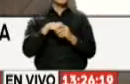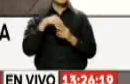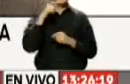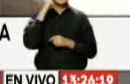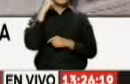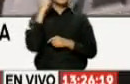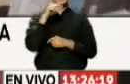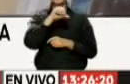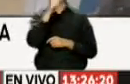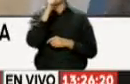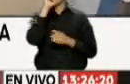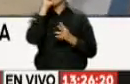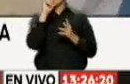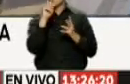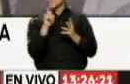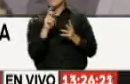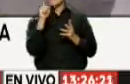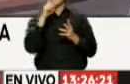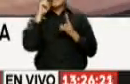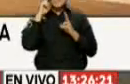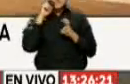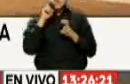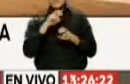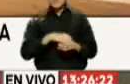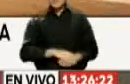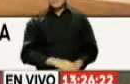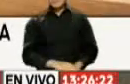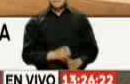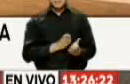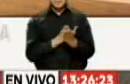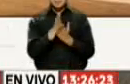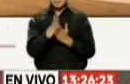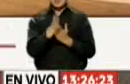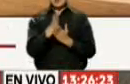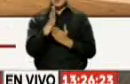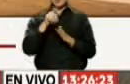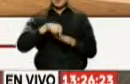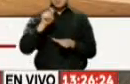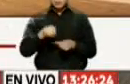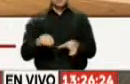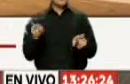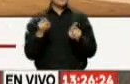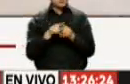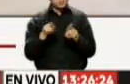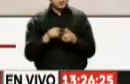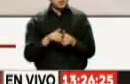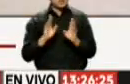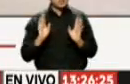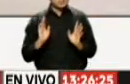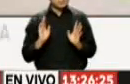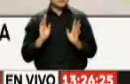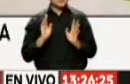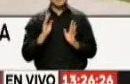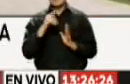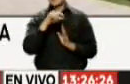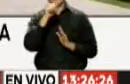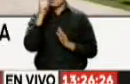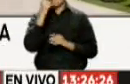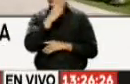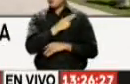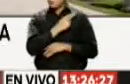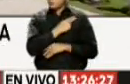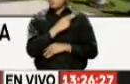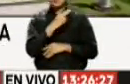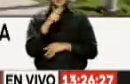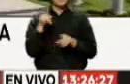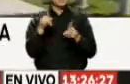existir otros casos que deben ser investigados. En la Facultad de Derecho también parece que sucede algo similar. Argumenta que en otras universidades también